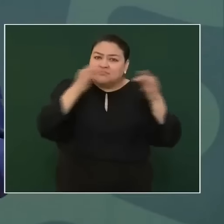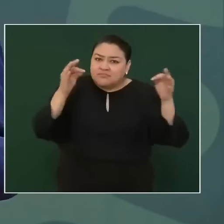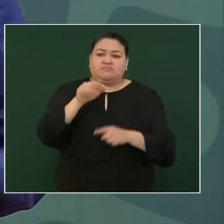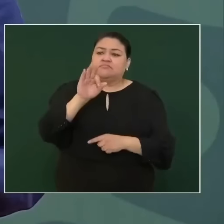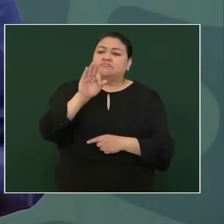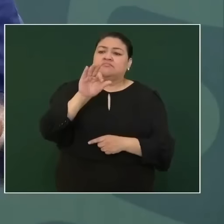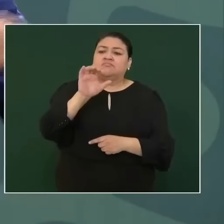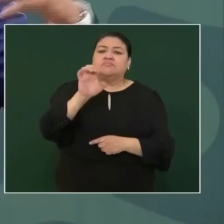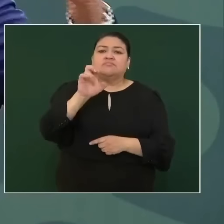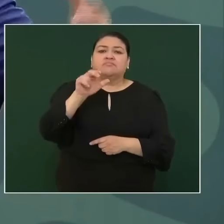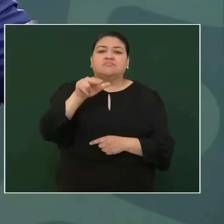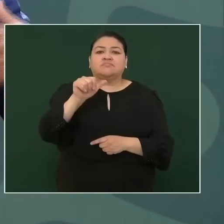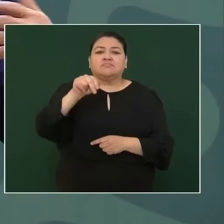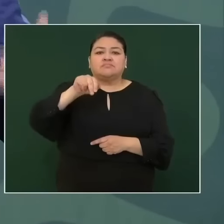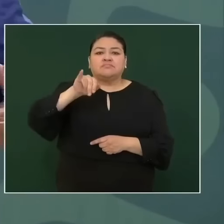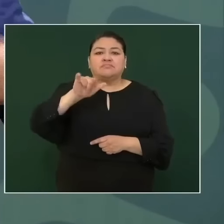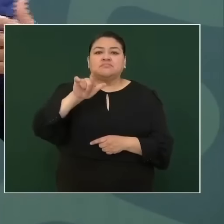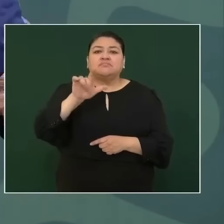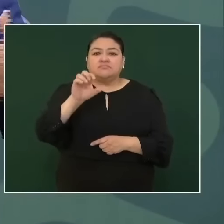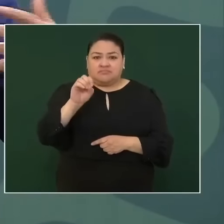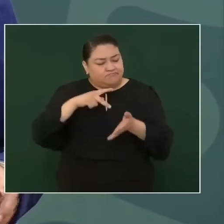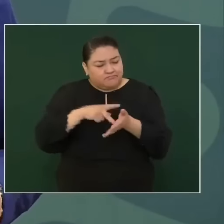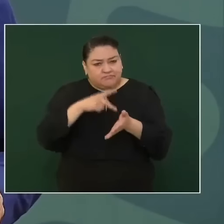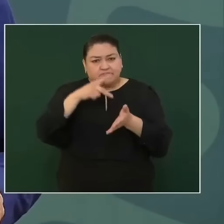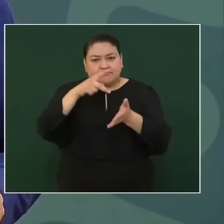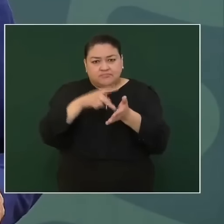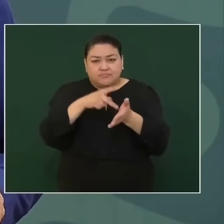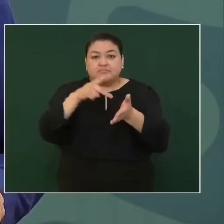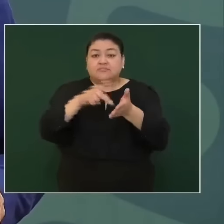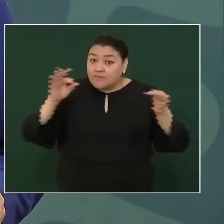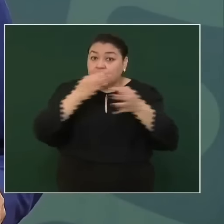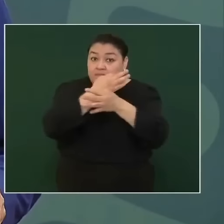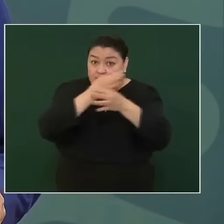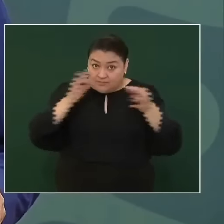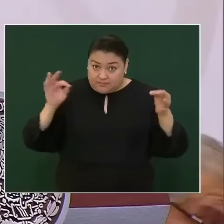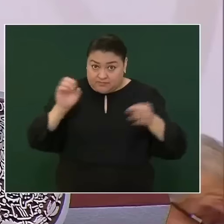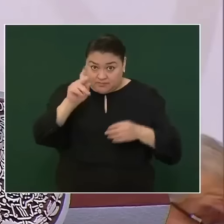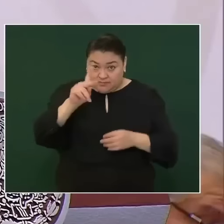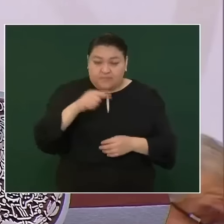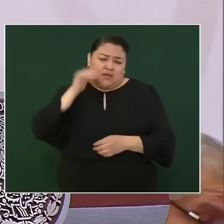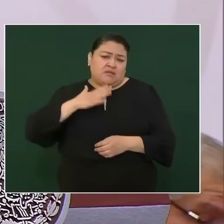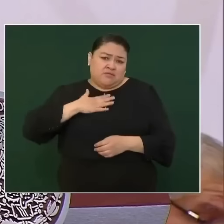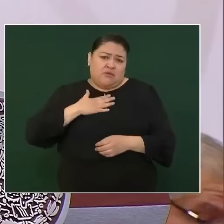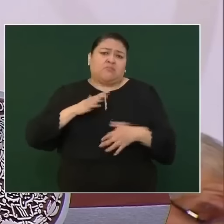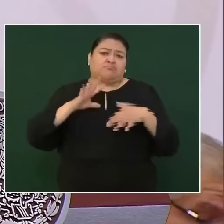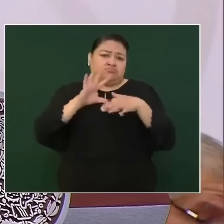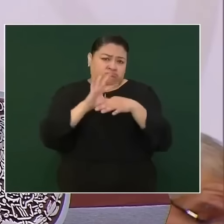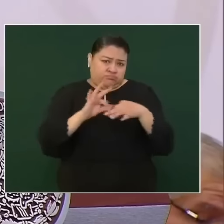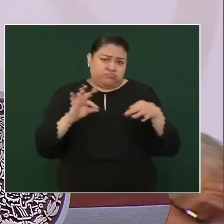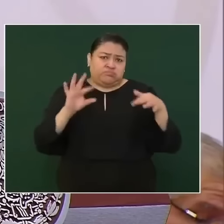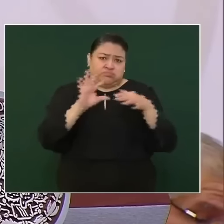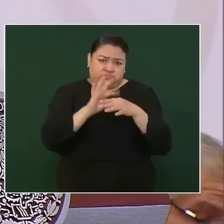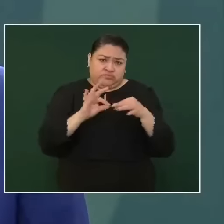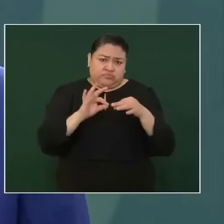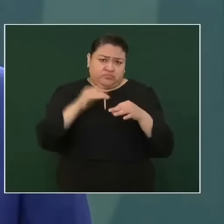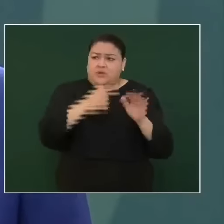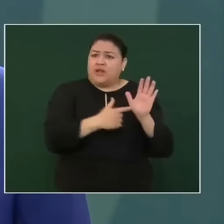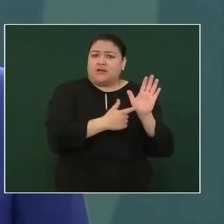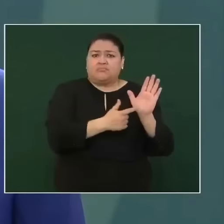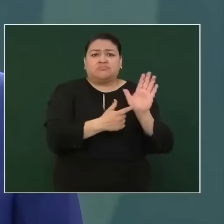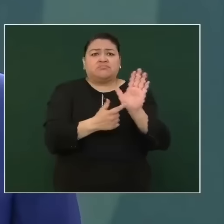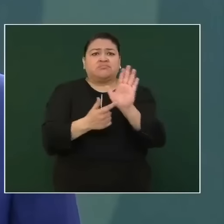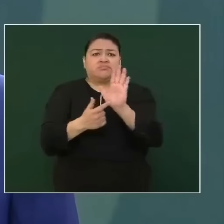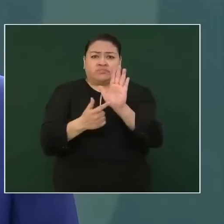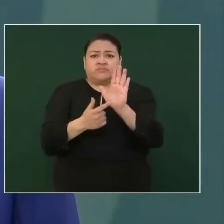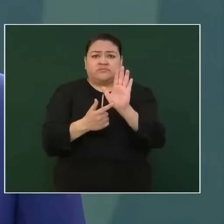gobierno. Vamos a estar constantemente informando. Ayer se hizo para demostrar